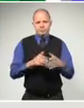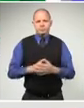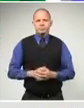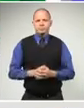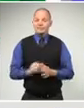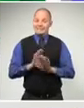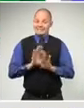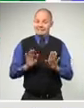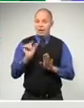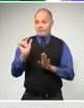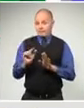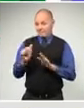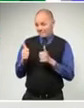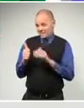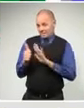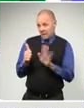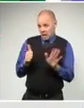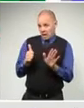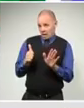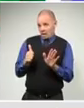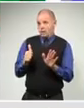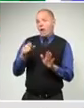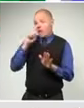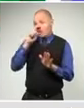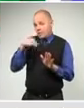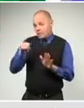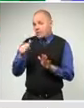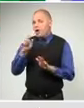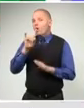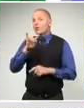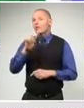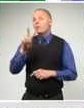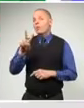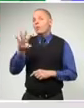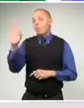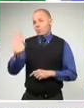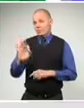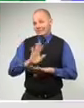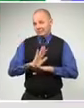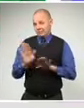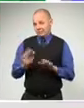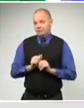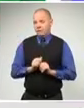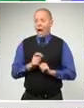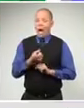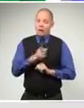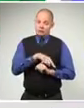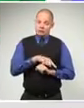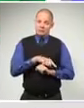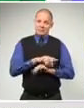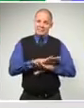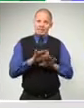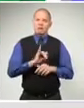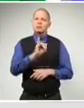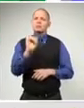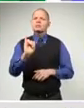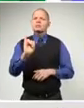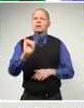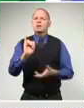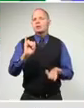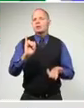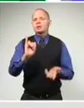Recuperados el 92%. De los casos pediátricos del día, 6 son menores de 1